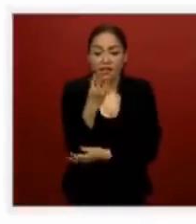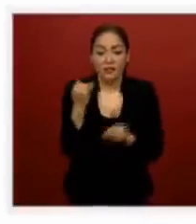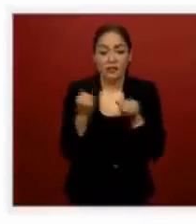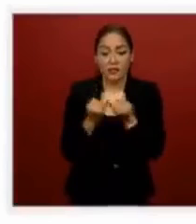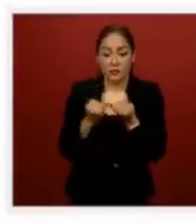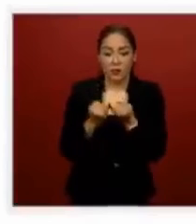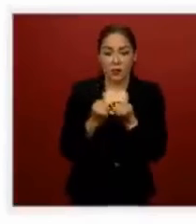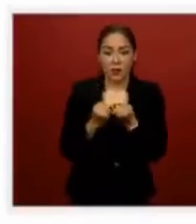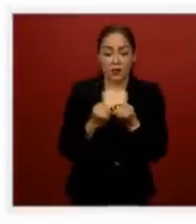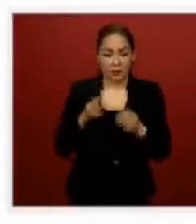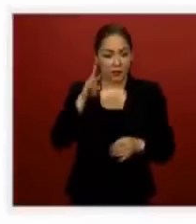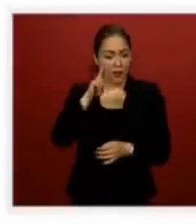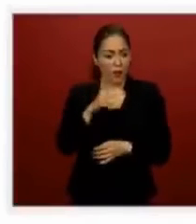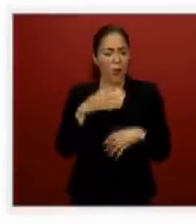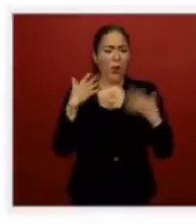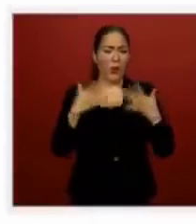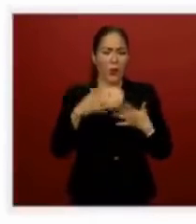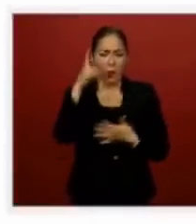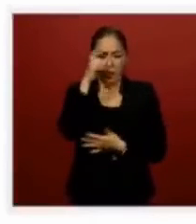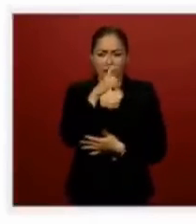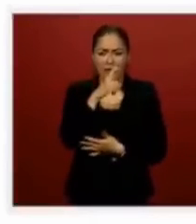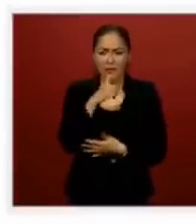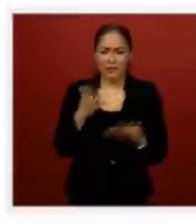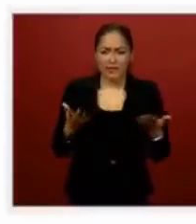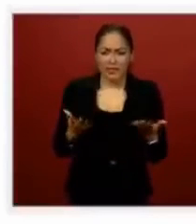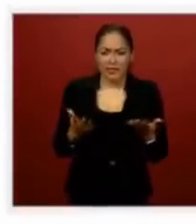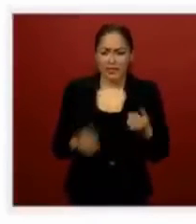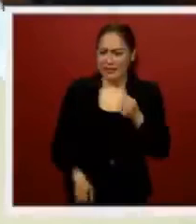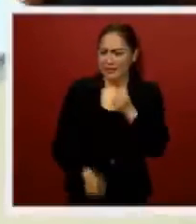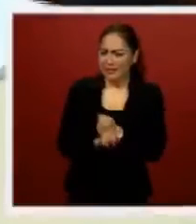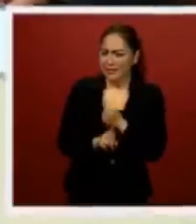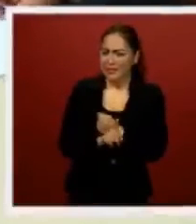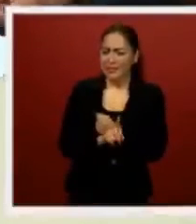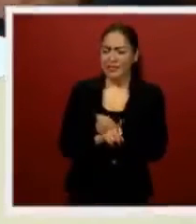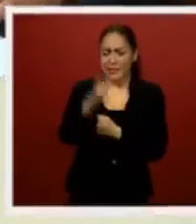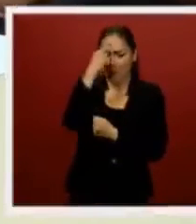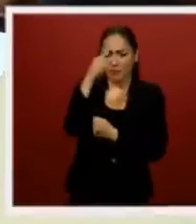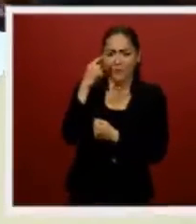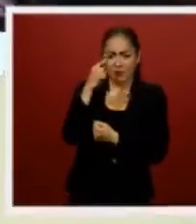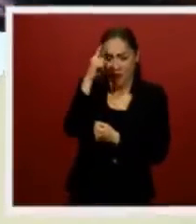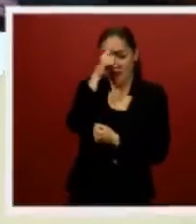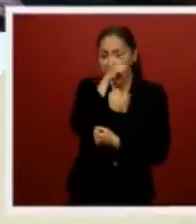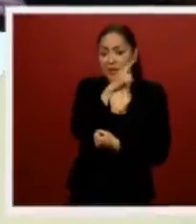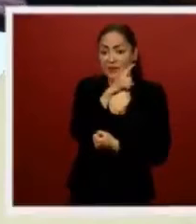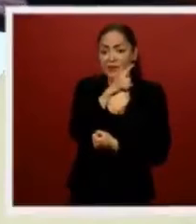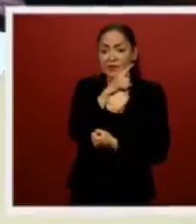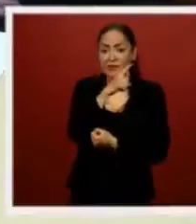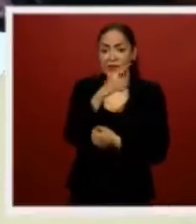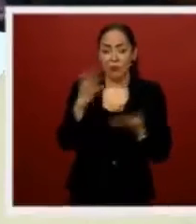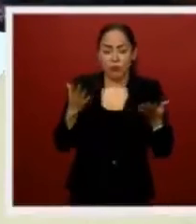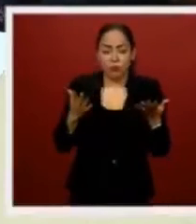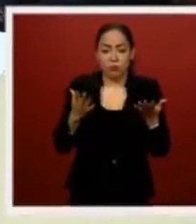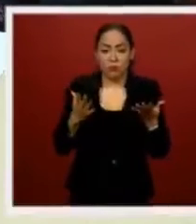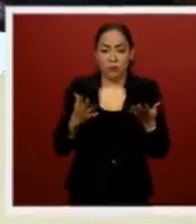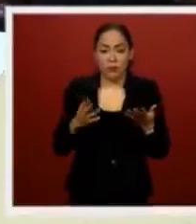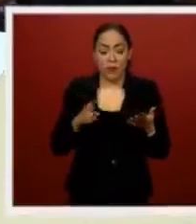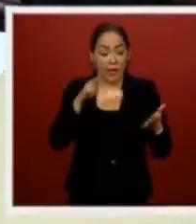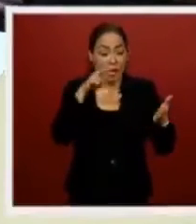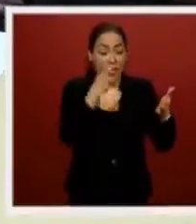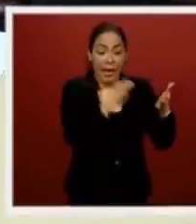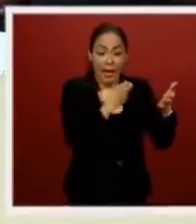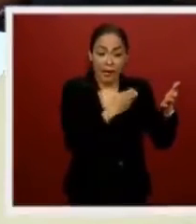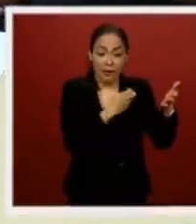ya tenemos. Qué dato tan terrible. duro, ¿eh? Es Tan terrible. terrible. Estos son datos de la